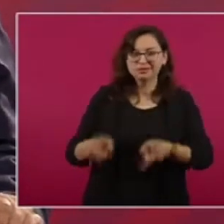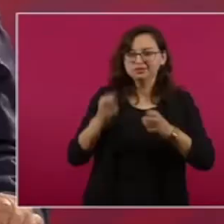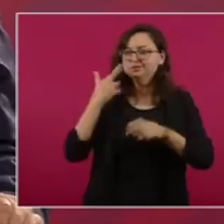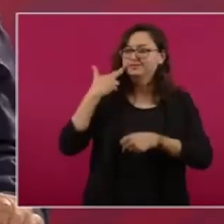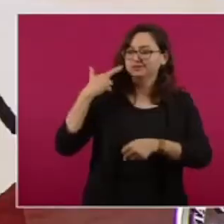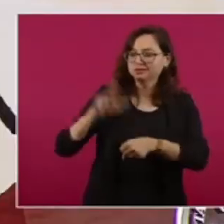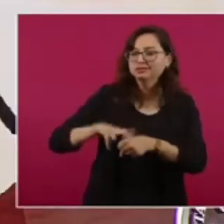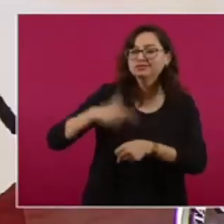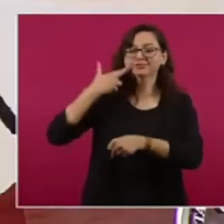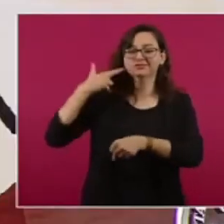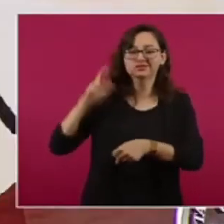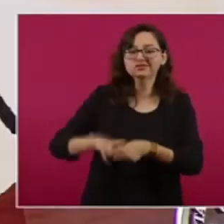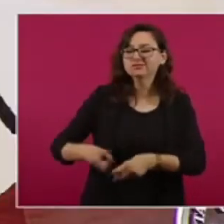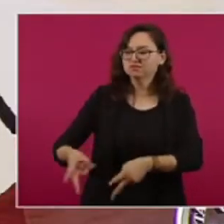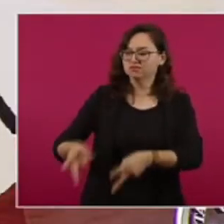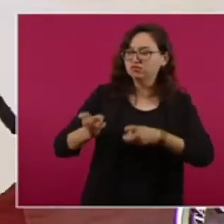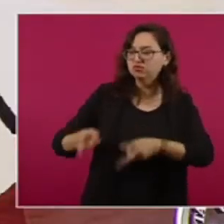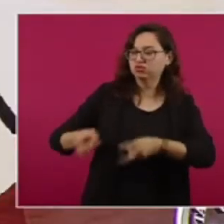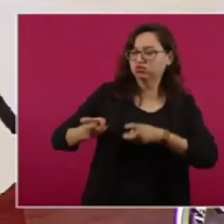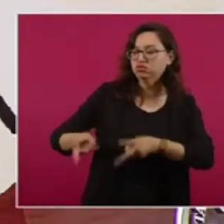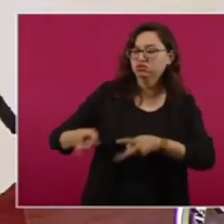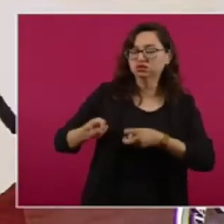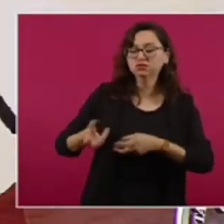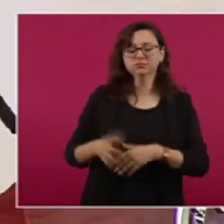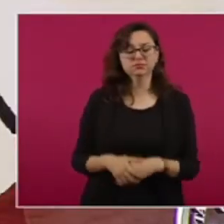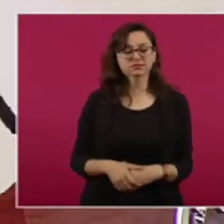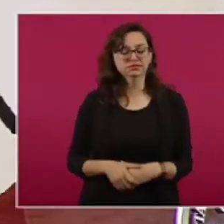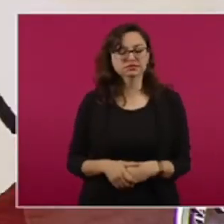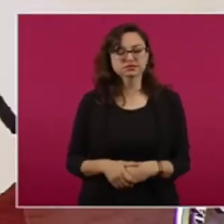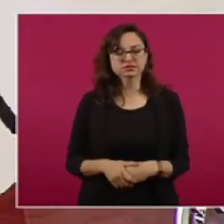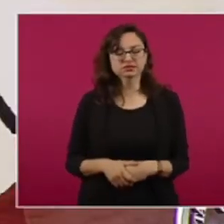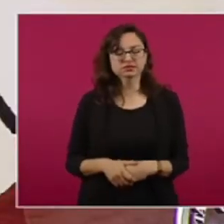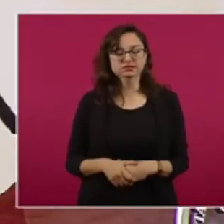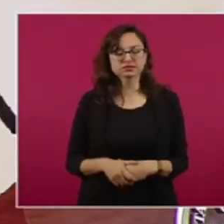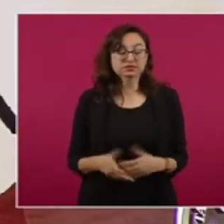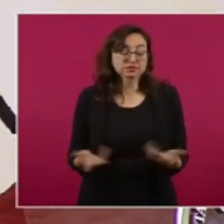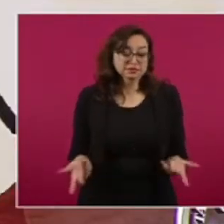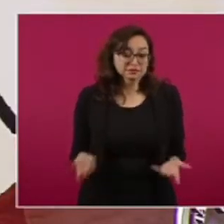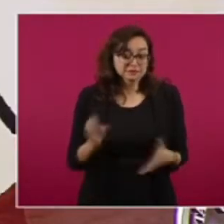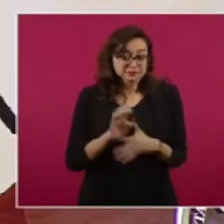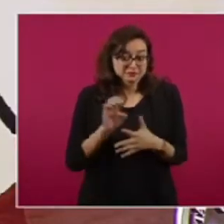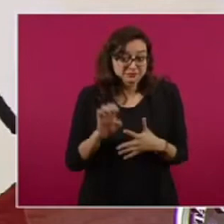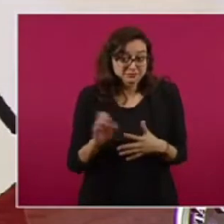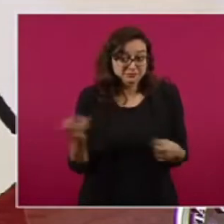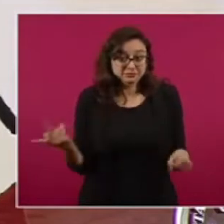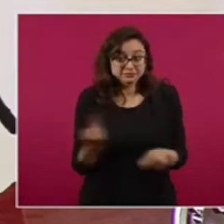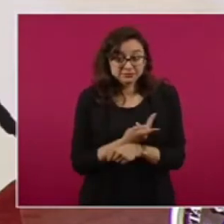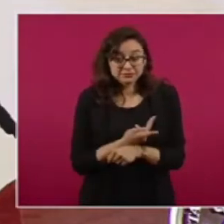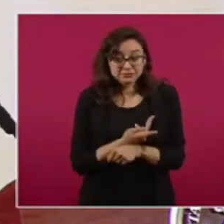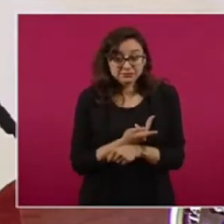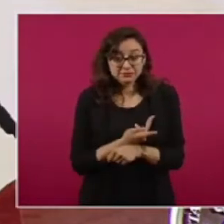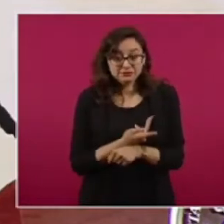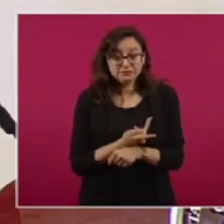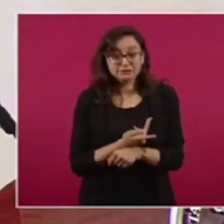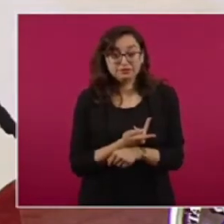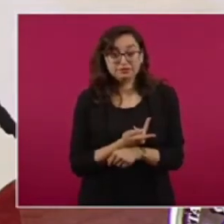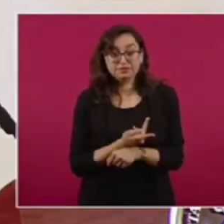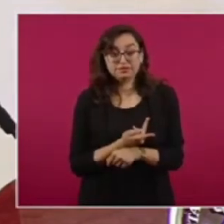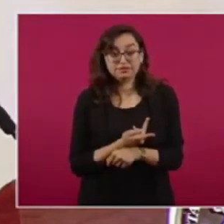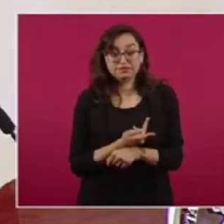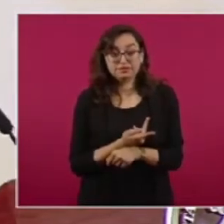saqueo. Entonces,